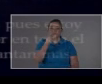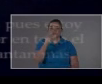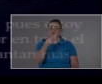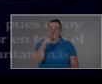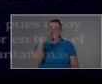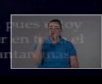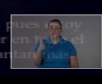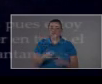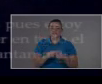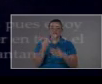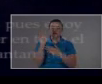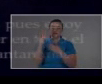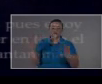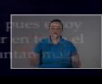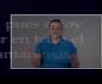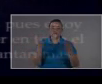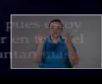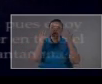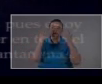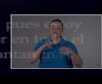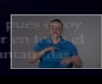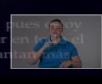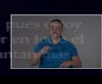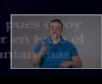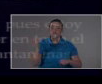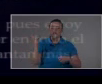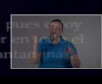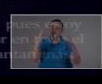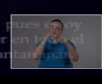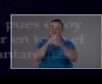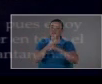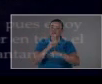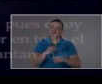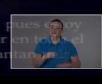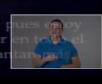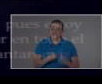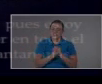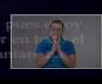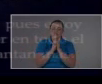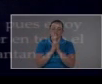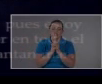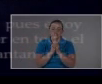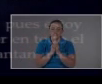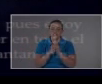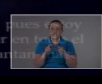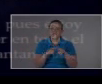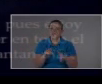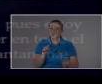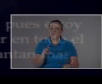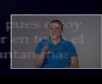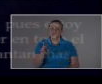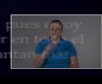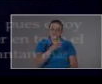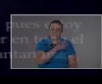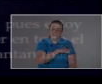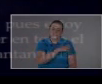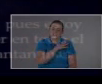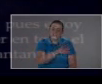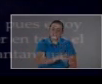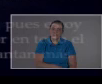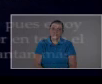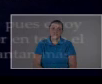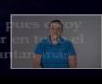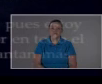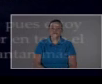paso la noche orando, aunque ni esto me consuela. Salmo 77,